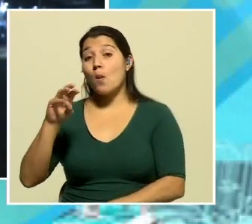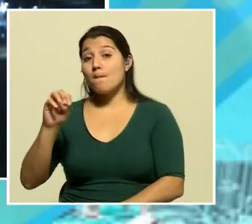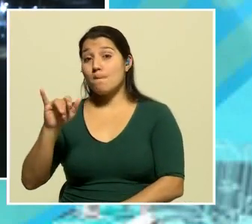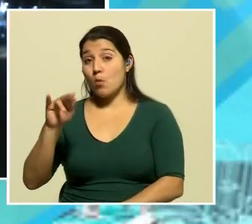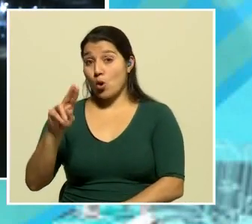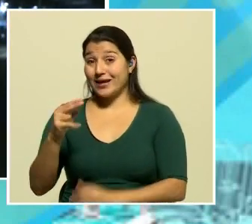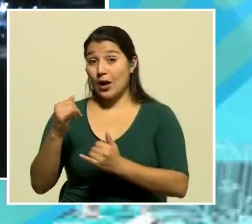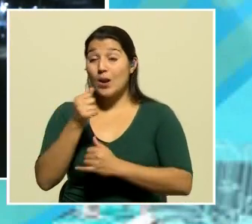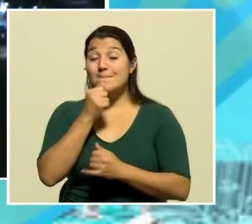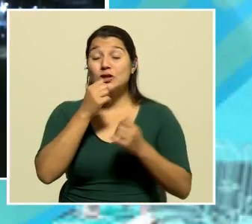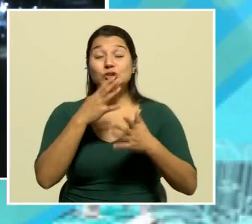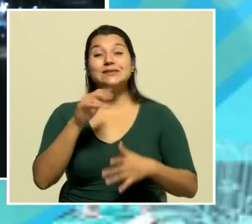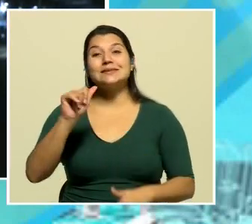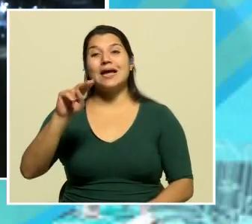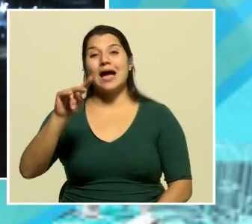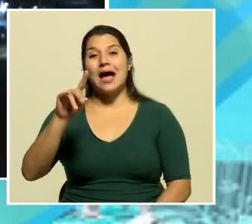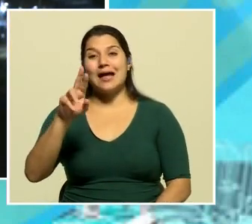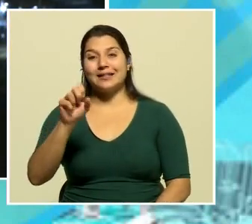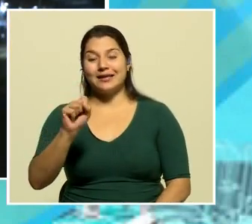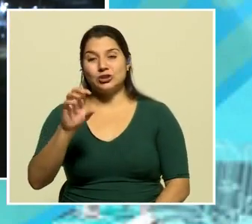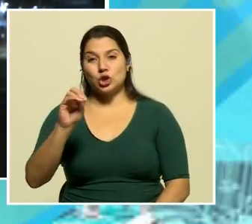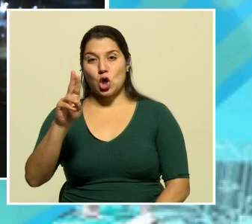la información. Buenas noches, Andrés.